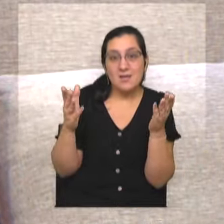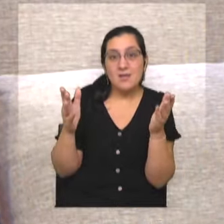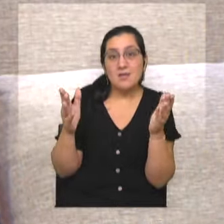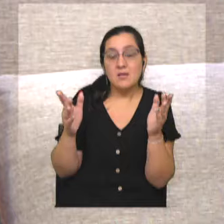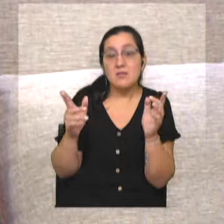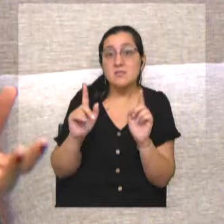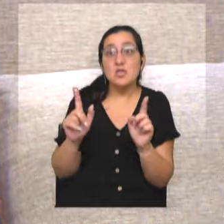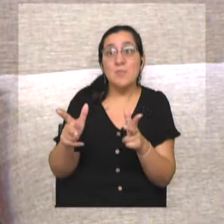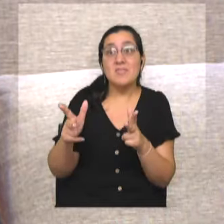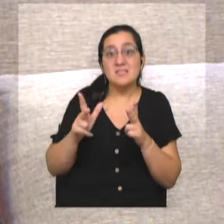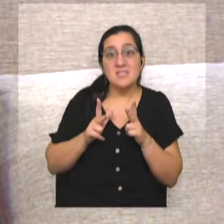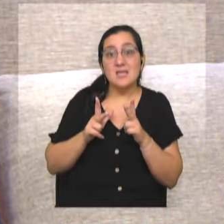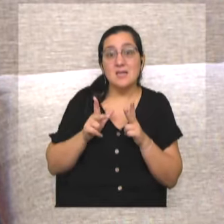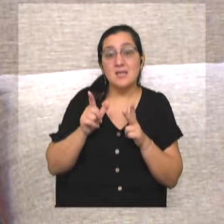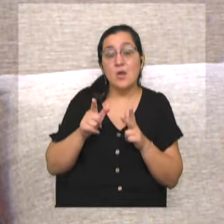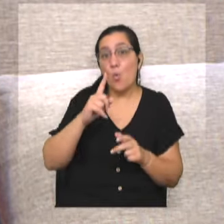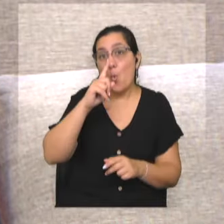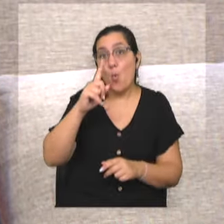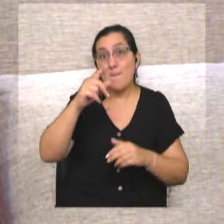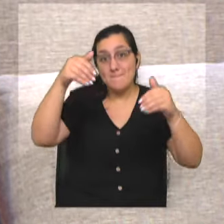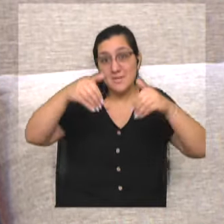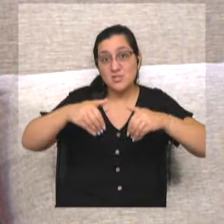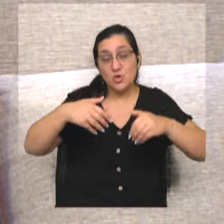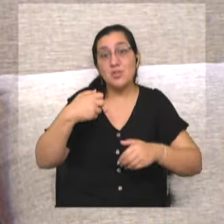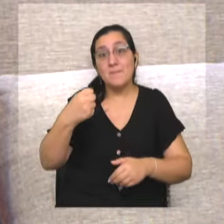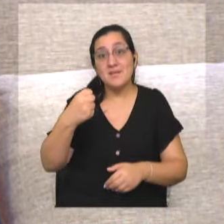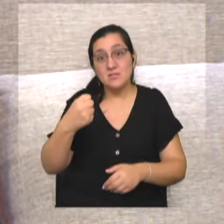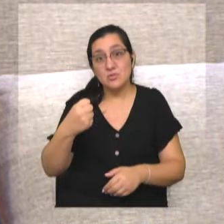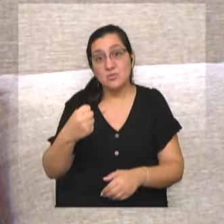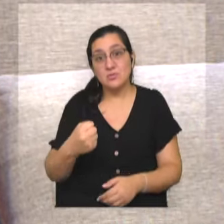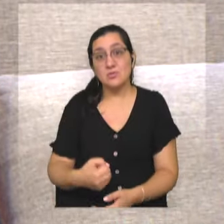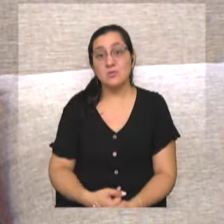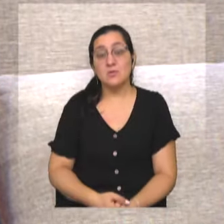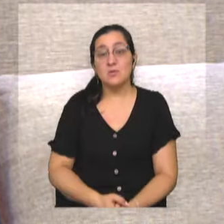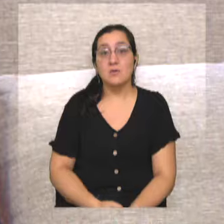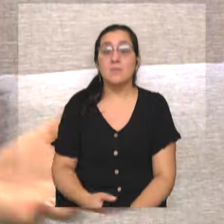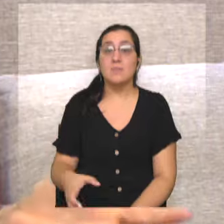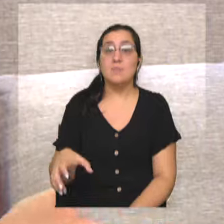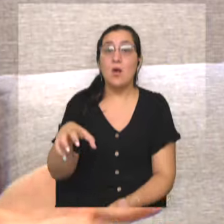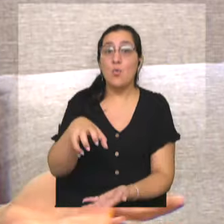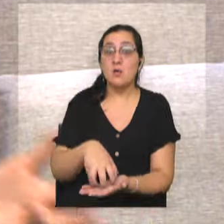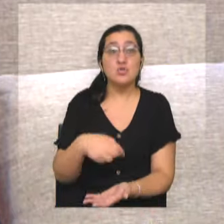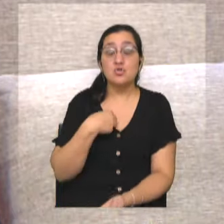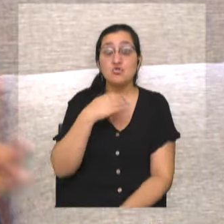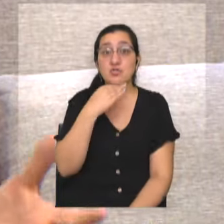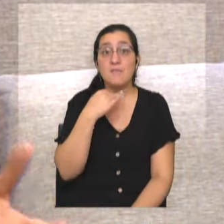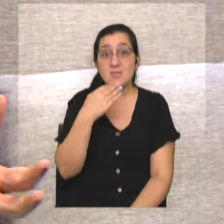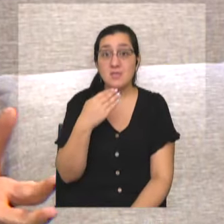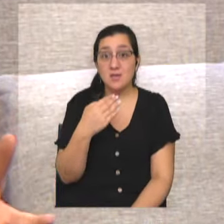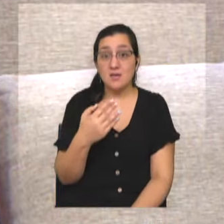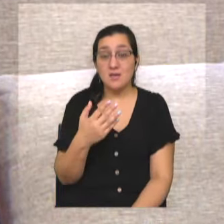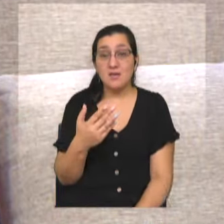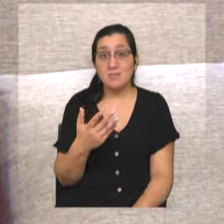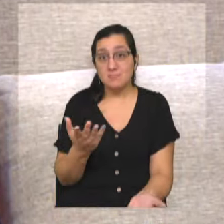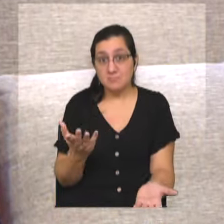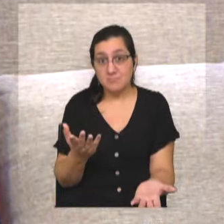me decían allá las cansadas que eran 1.000.000 de pesos, que fue lo que se recaudó para el Centro Horizonte, no me enteraba que estábamos hablando de